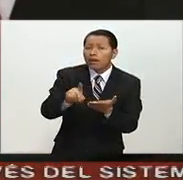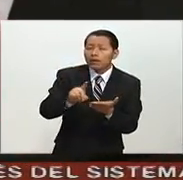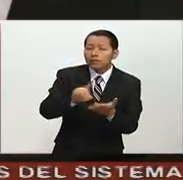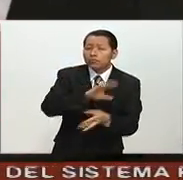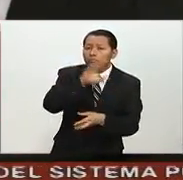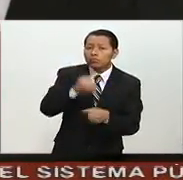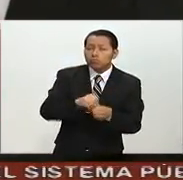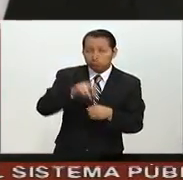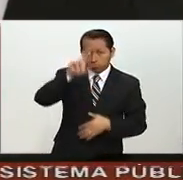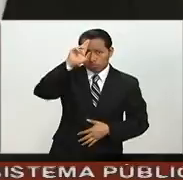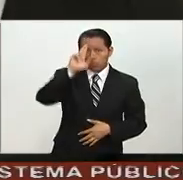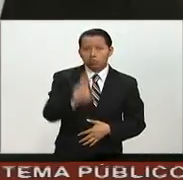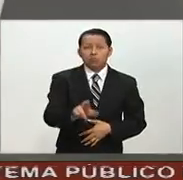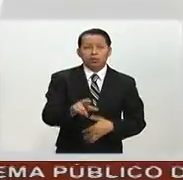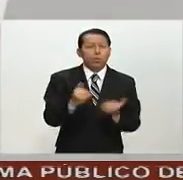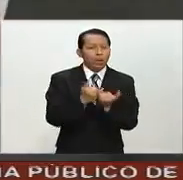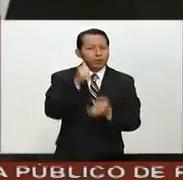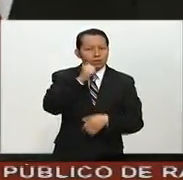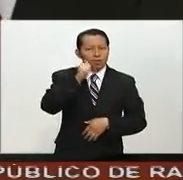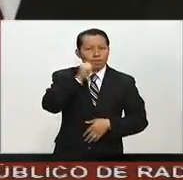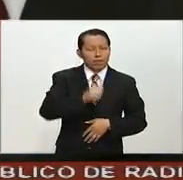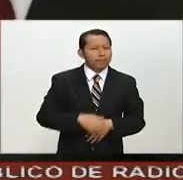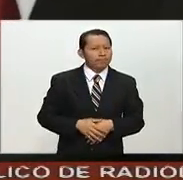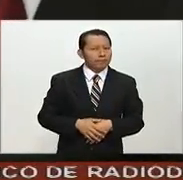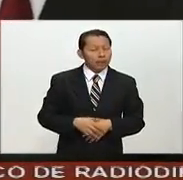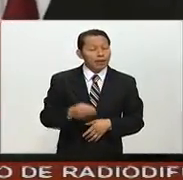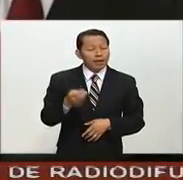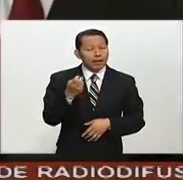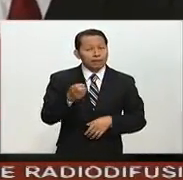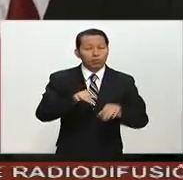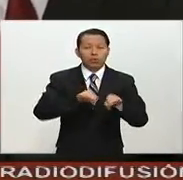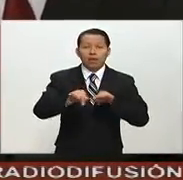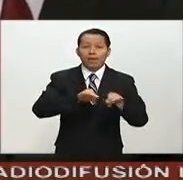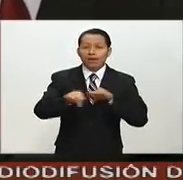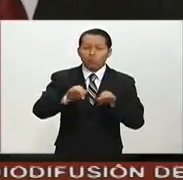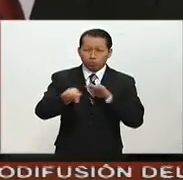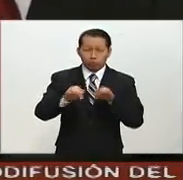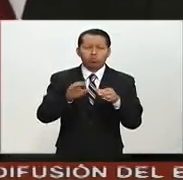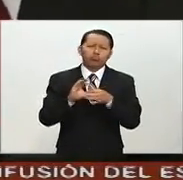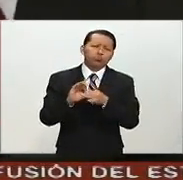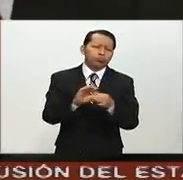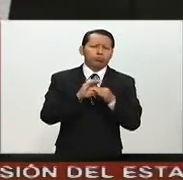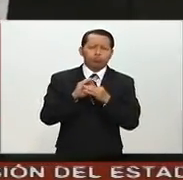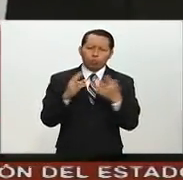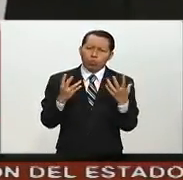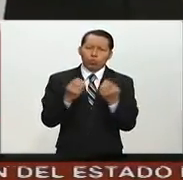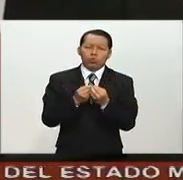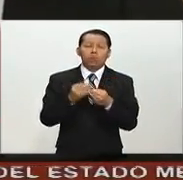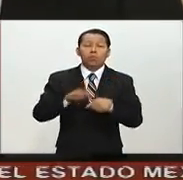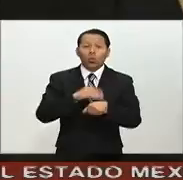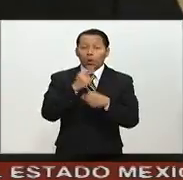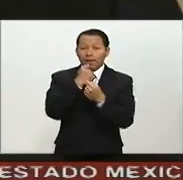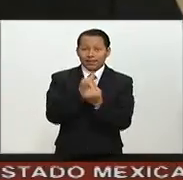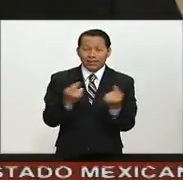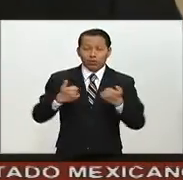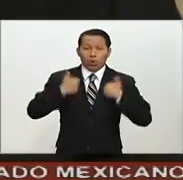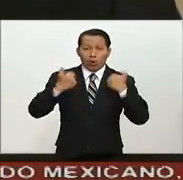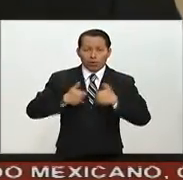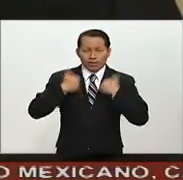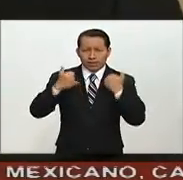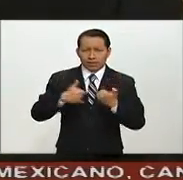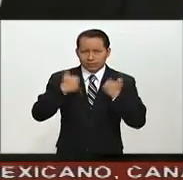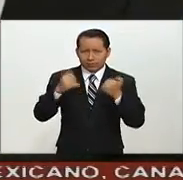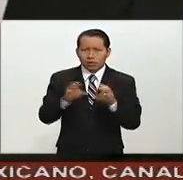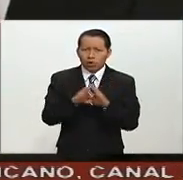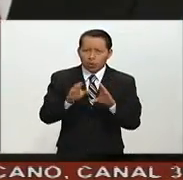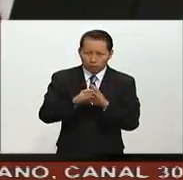sean respetados siempre. Trabajemos así, en unidad, porque nuestra niñez y juventud no solo